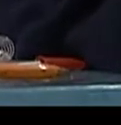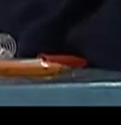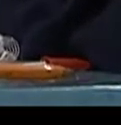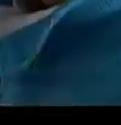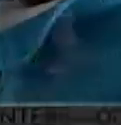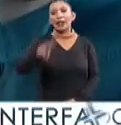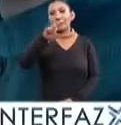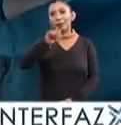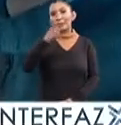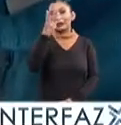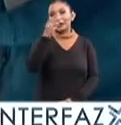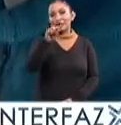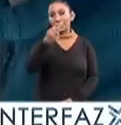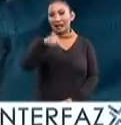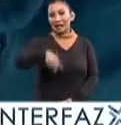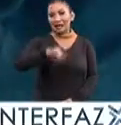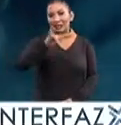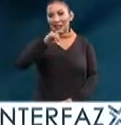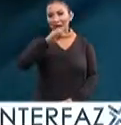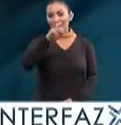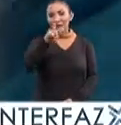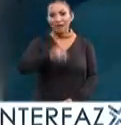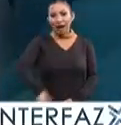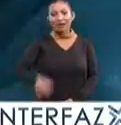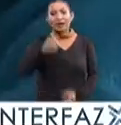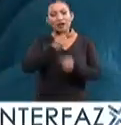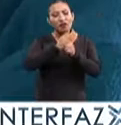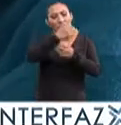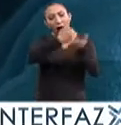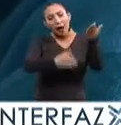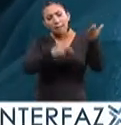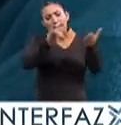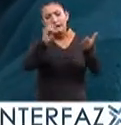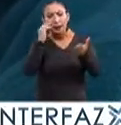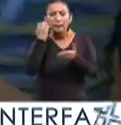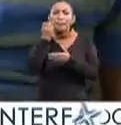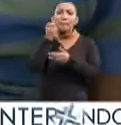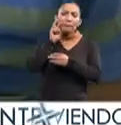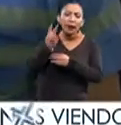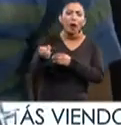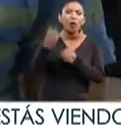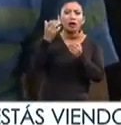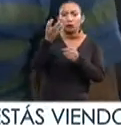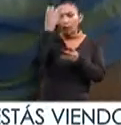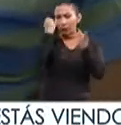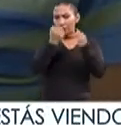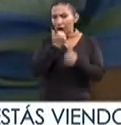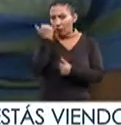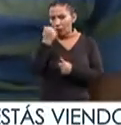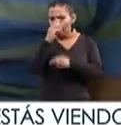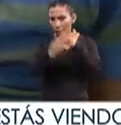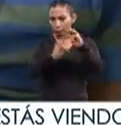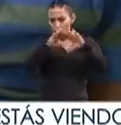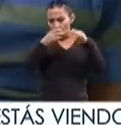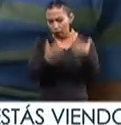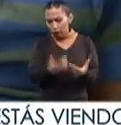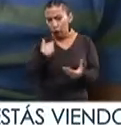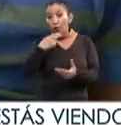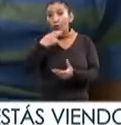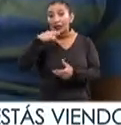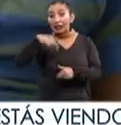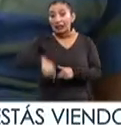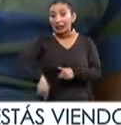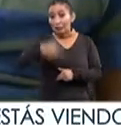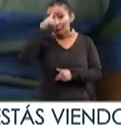Hoy, viernes 23 de noviembre, en Interfaz, el informe PISA que mide el rendimiento académico de los alumnos en el mundo fue aplicado